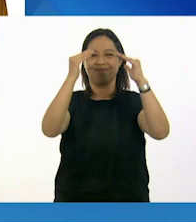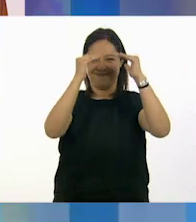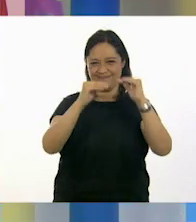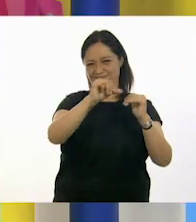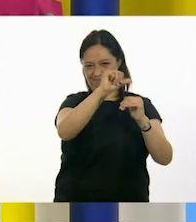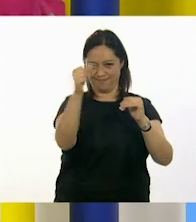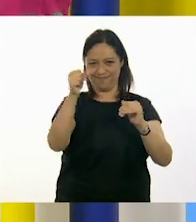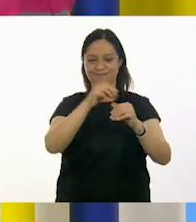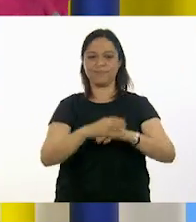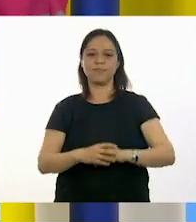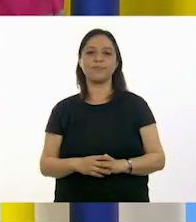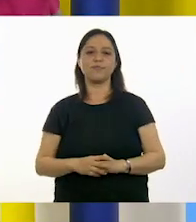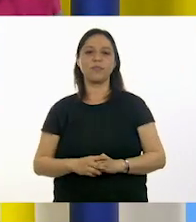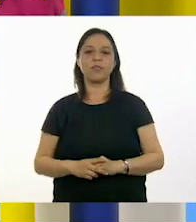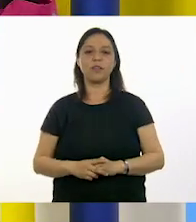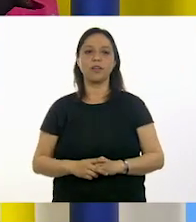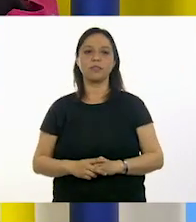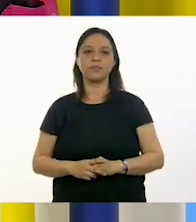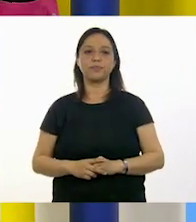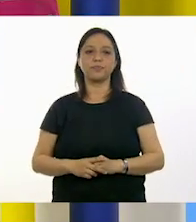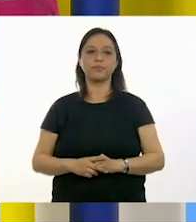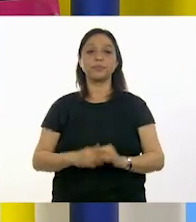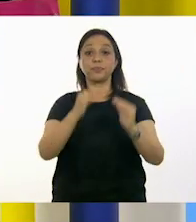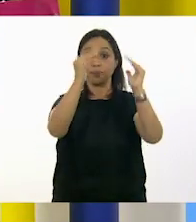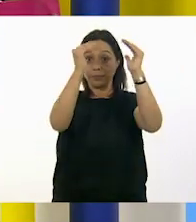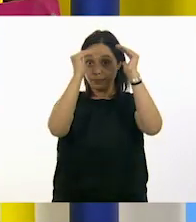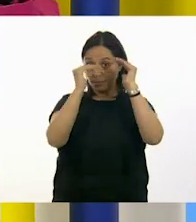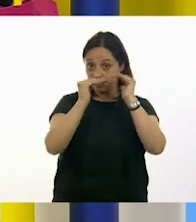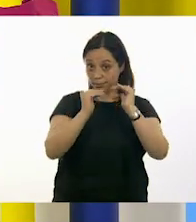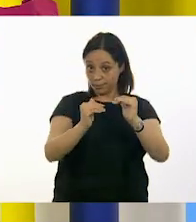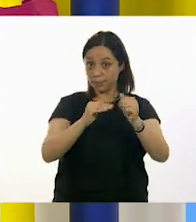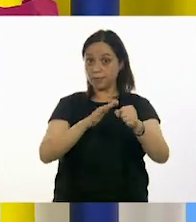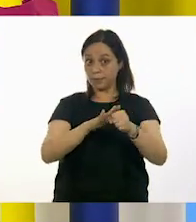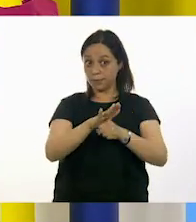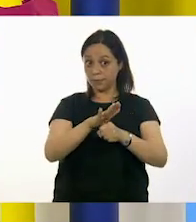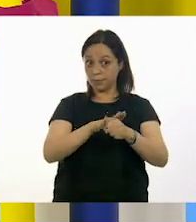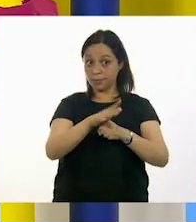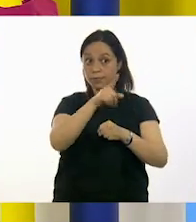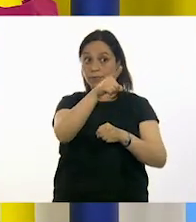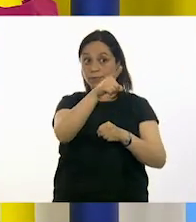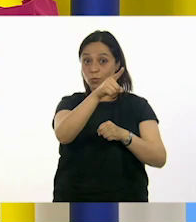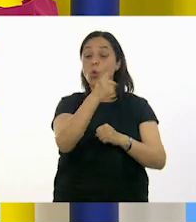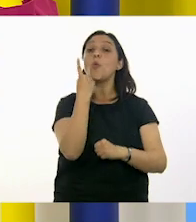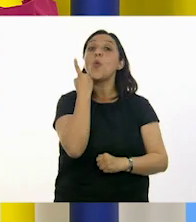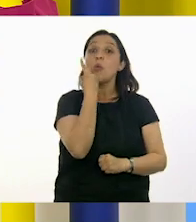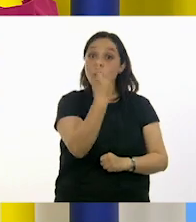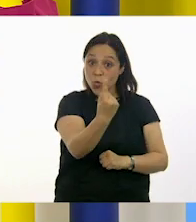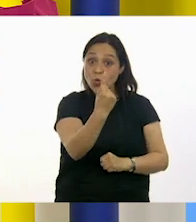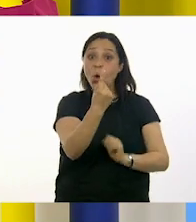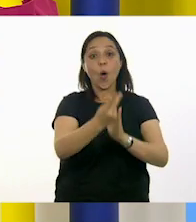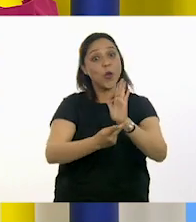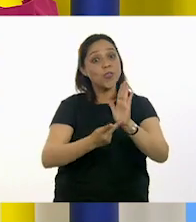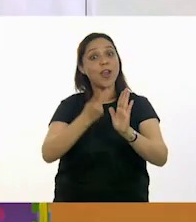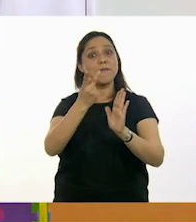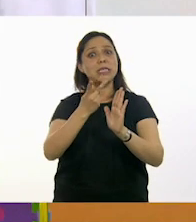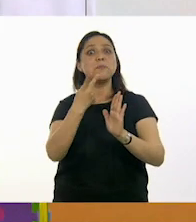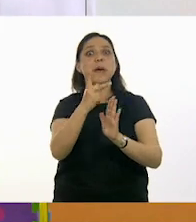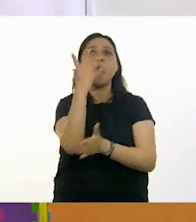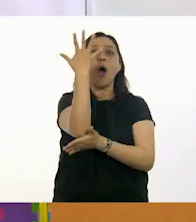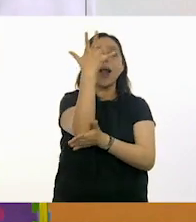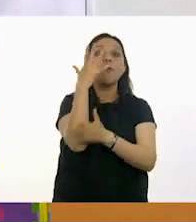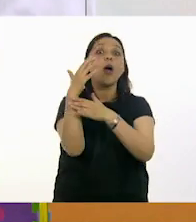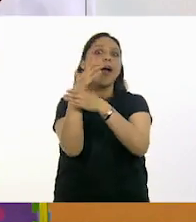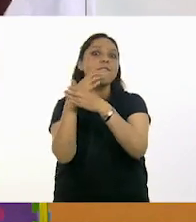fruto. El siguiente fruto es nuevamente un número 1, pero en café. Aquí